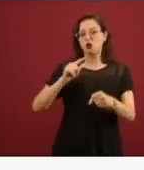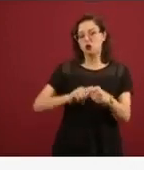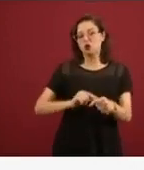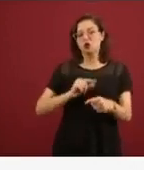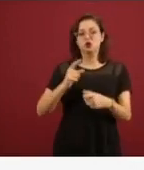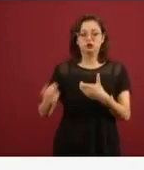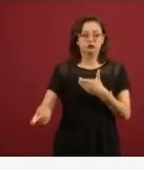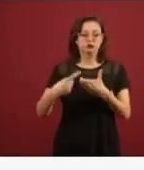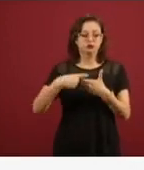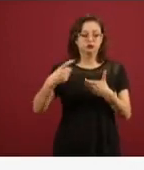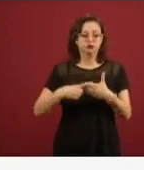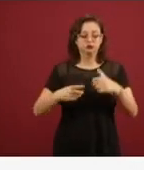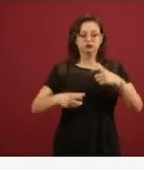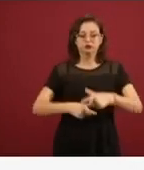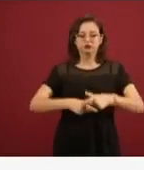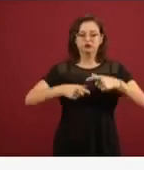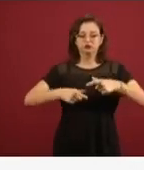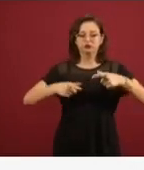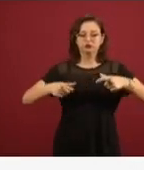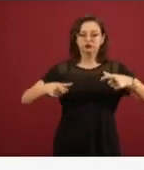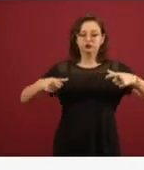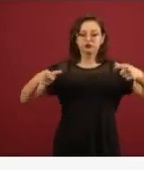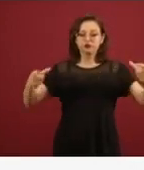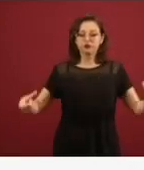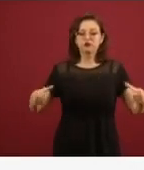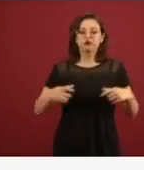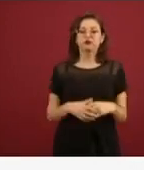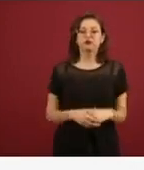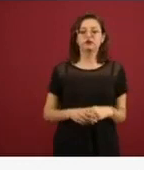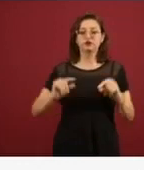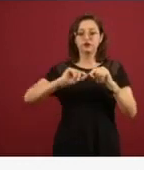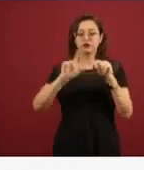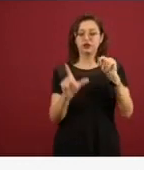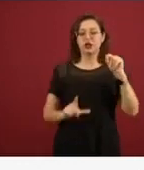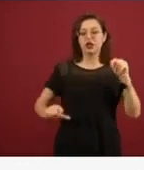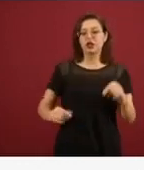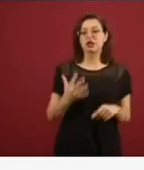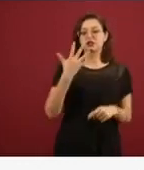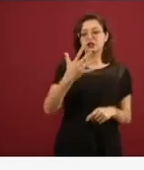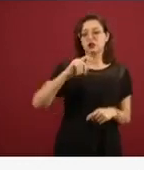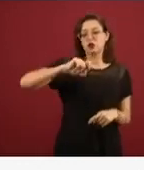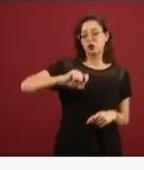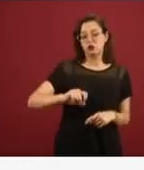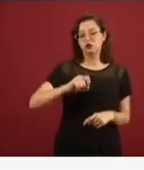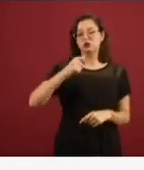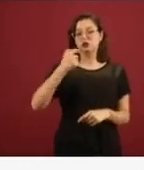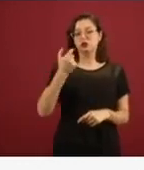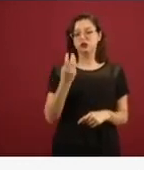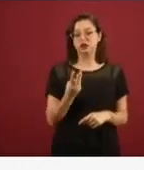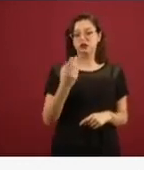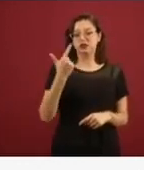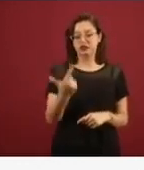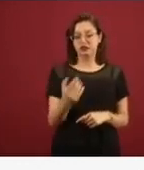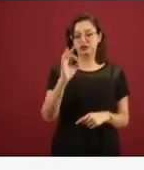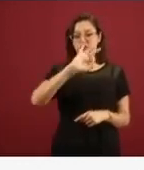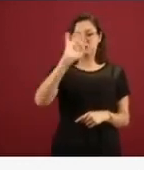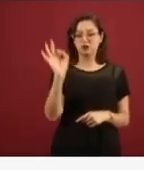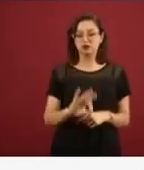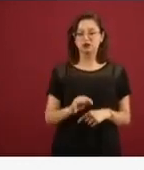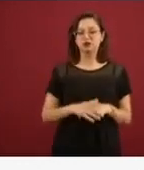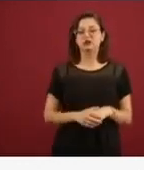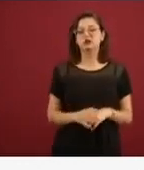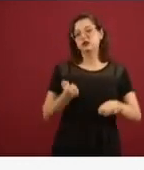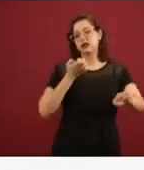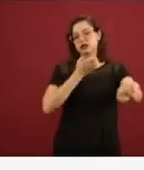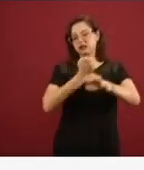irse acumulando, ¿no? La tasa nacional 5.37 y bueno, los estados que en su momento tienen una